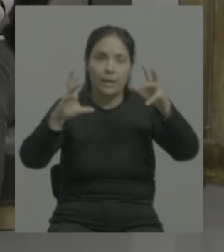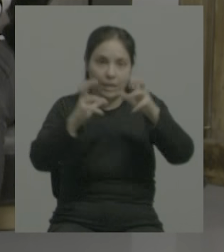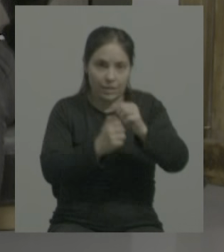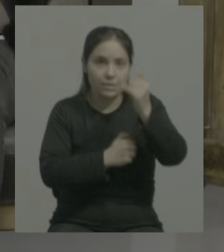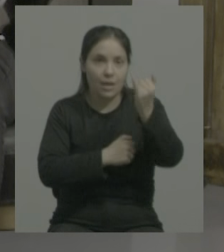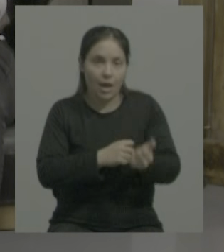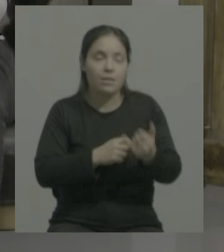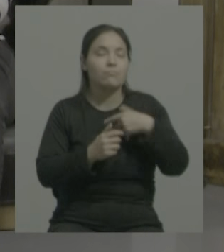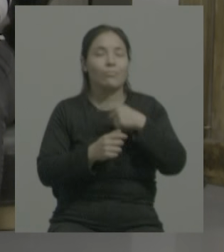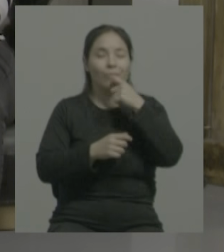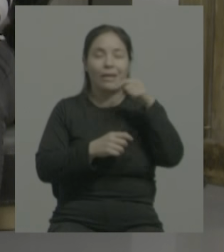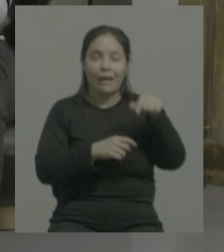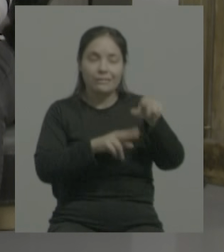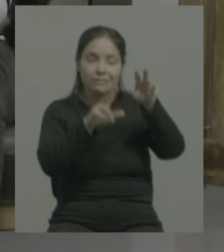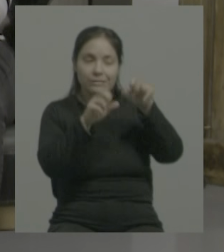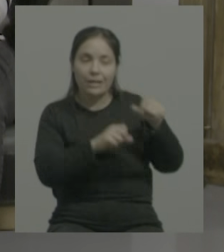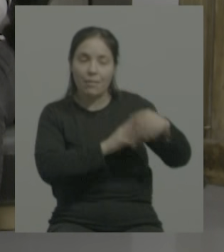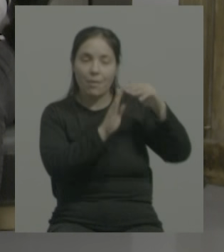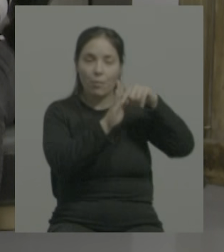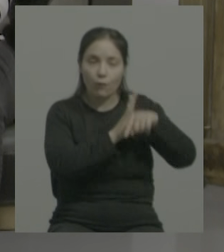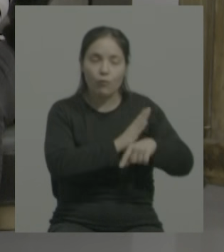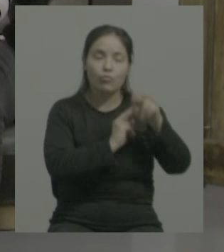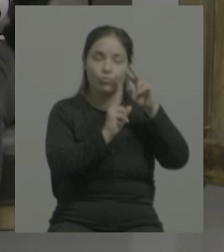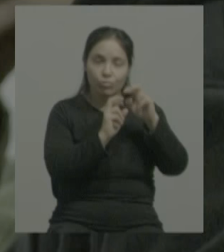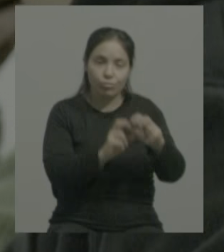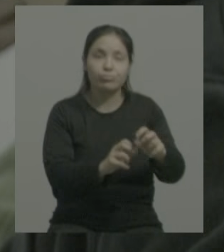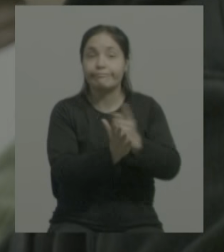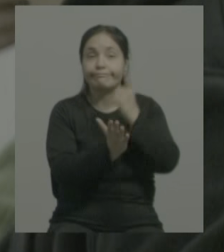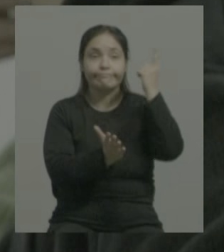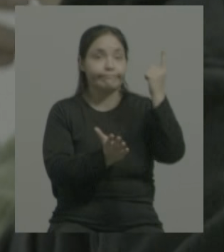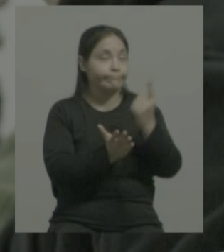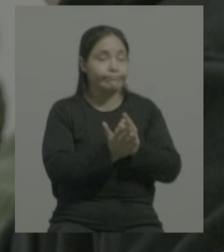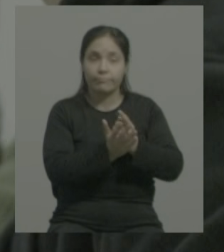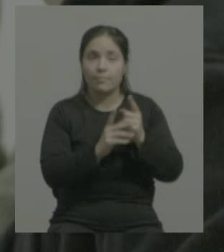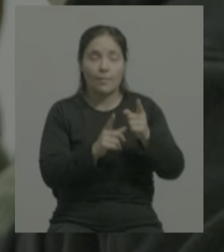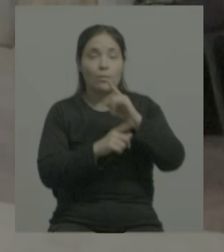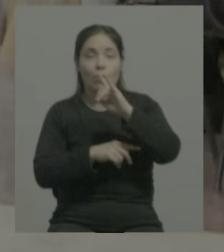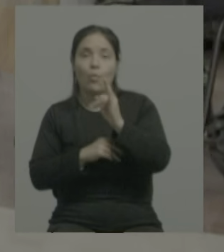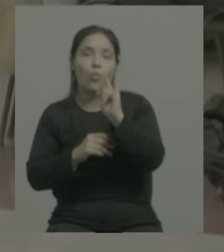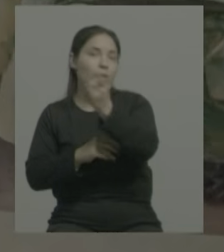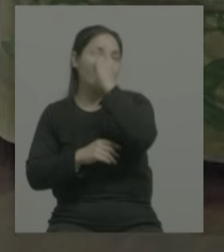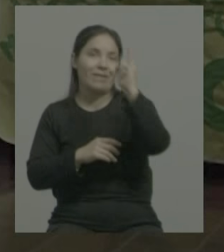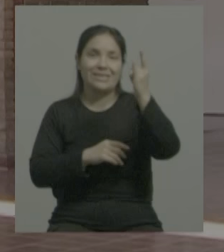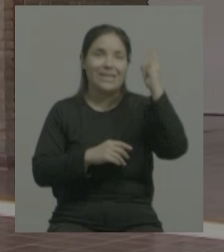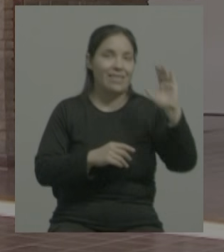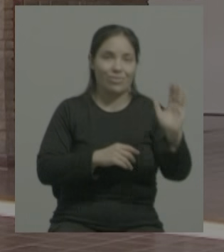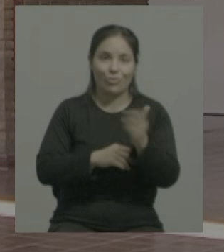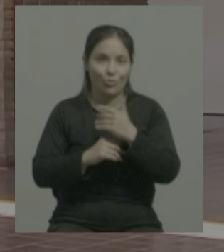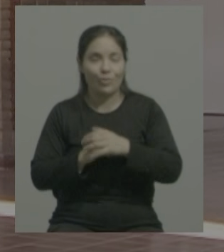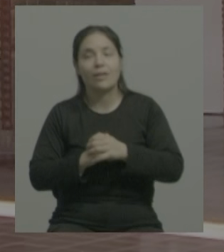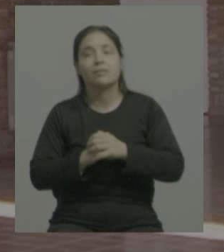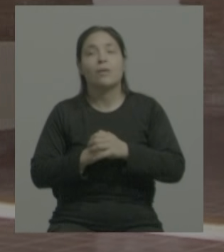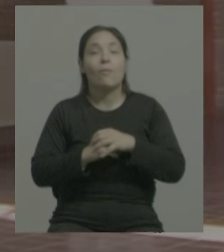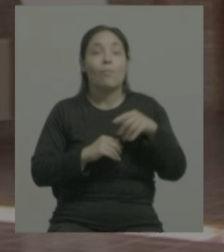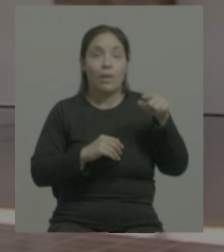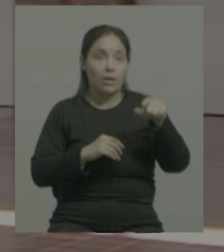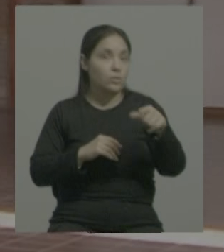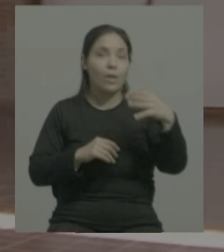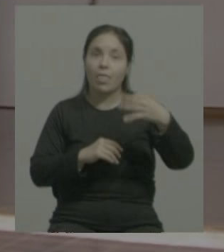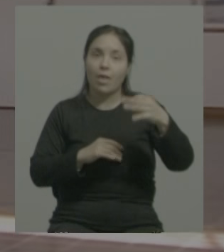posibilidad de profundizar esas políticas desde la universidad y de las universidades en general. Y creo que eso también